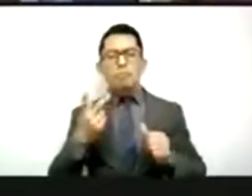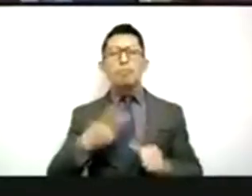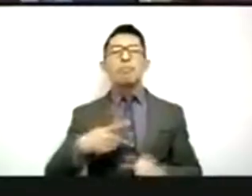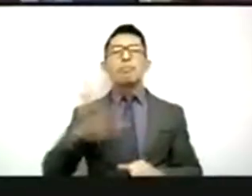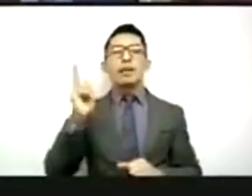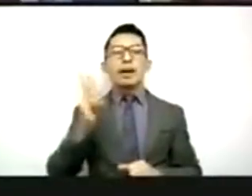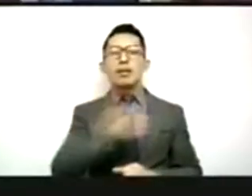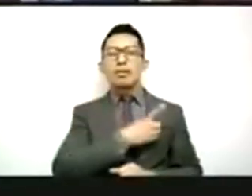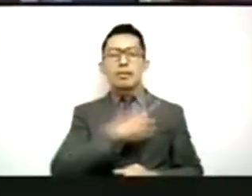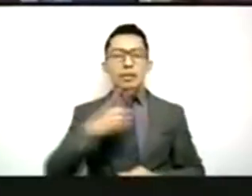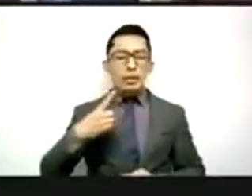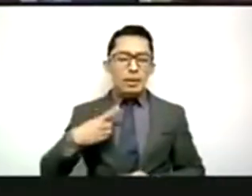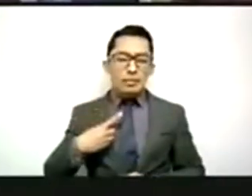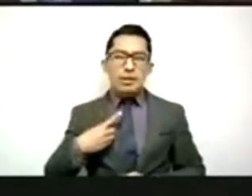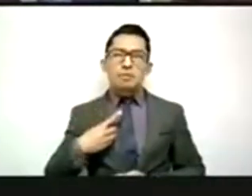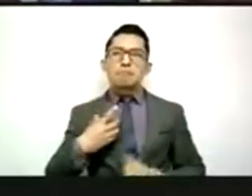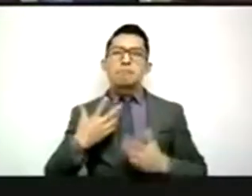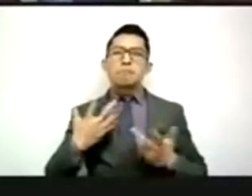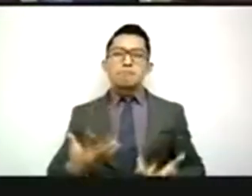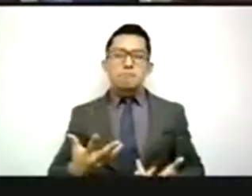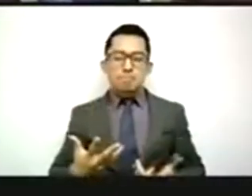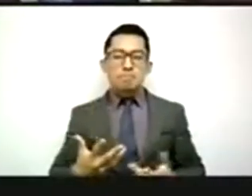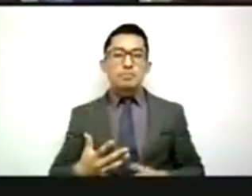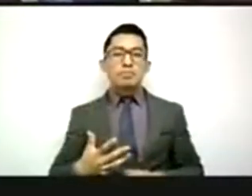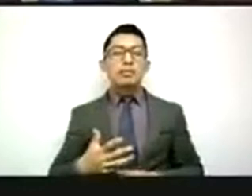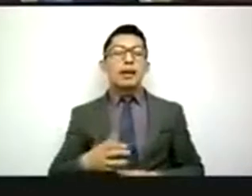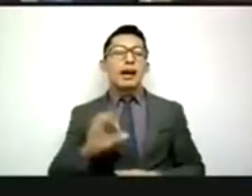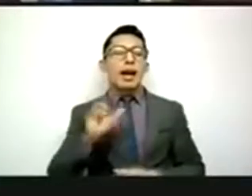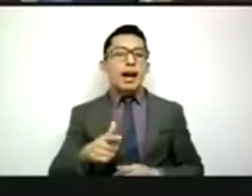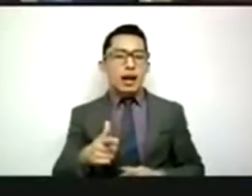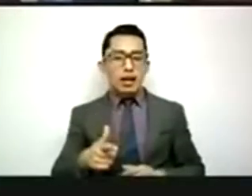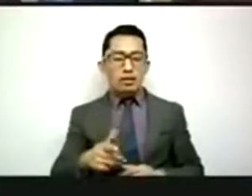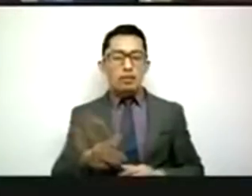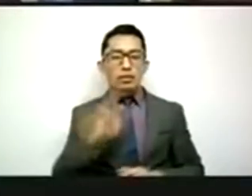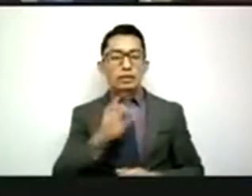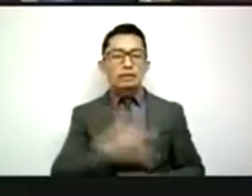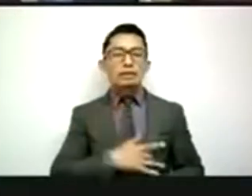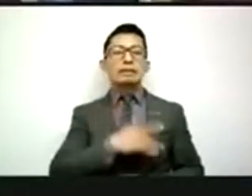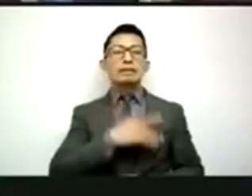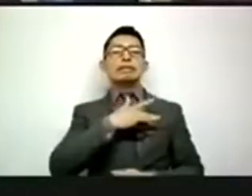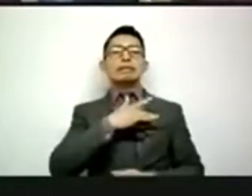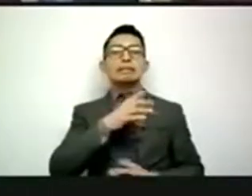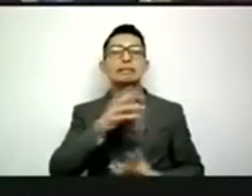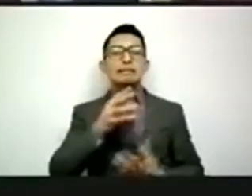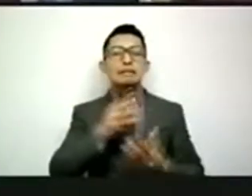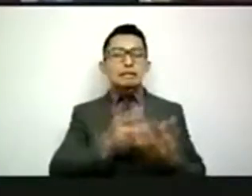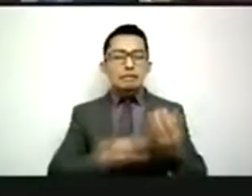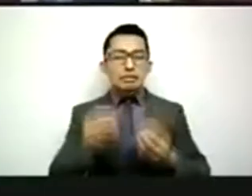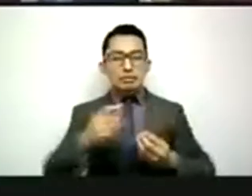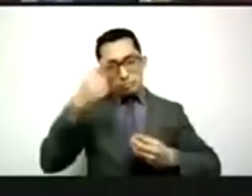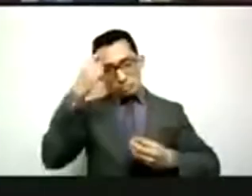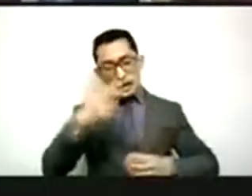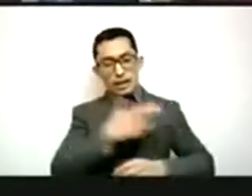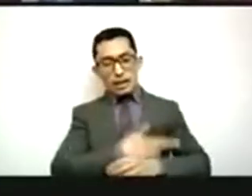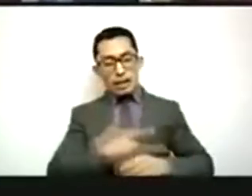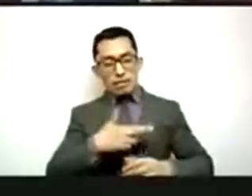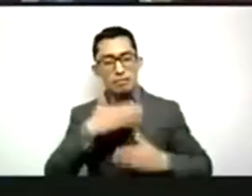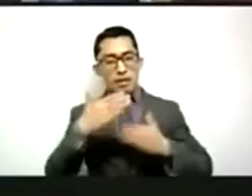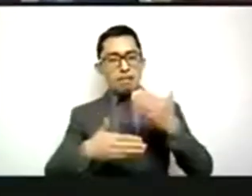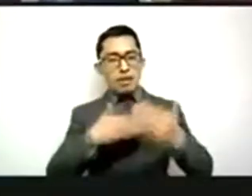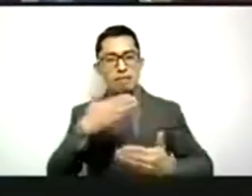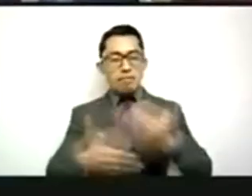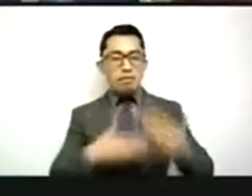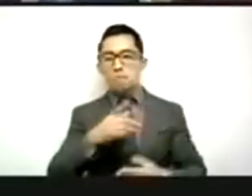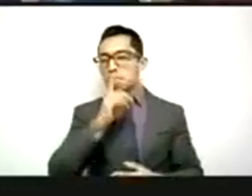tener algunos brotes de sensibilización durante el trámite del asunto, y no hay eso,